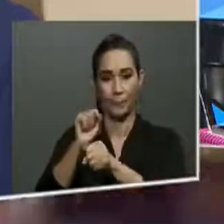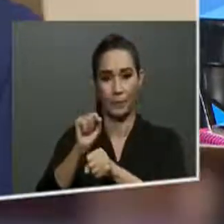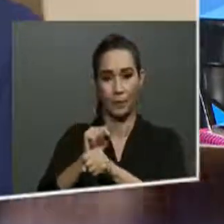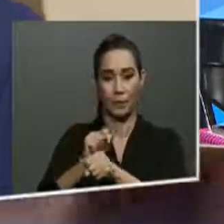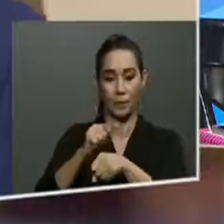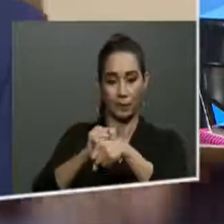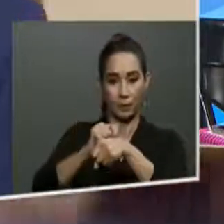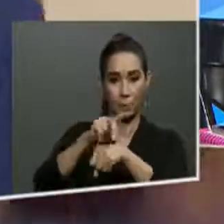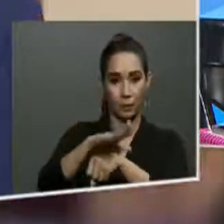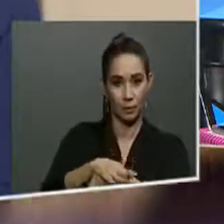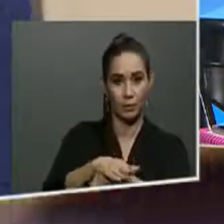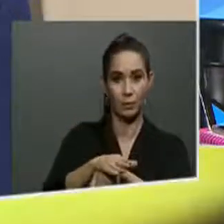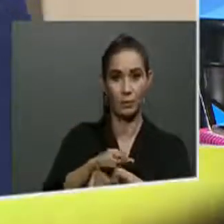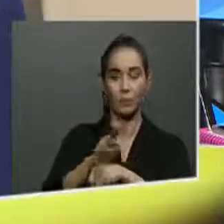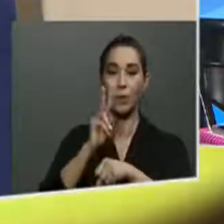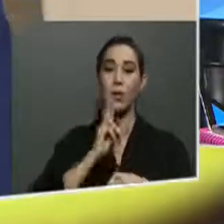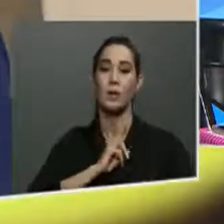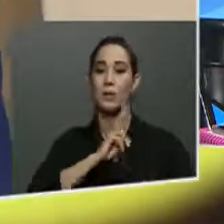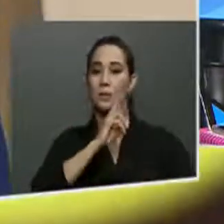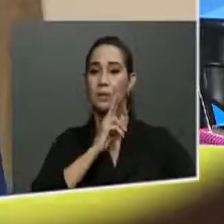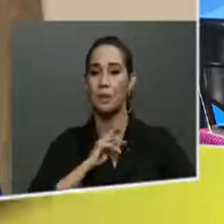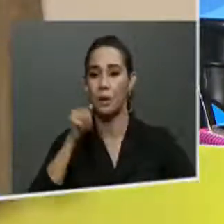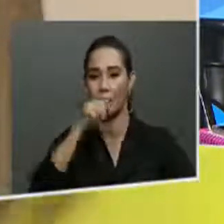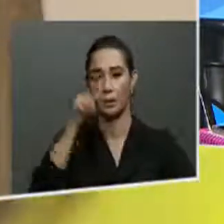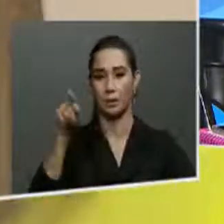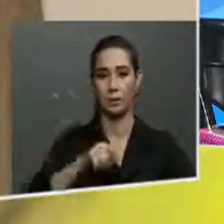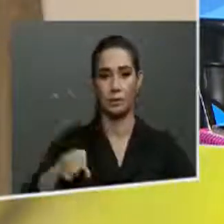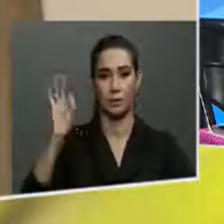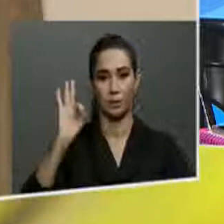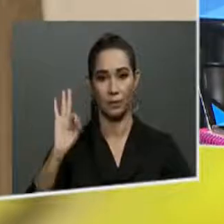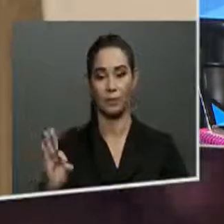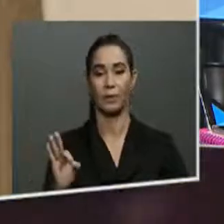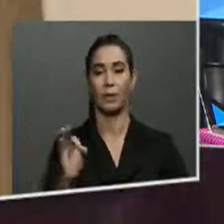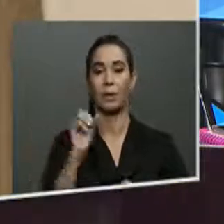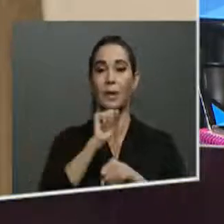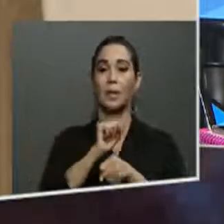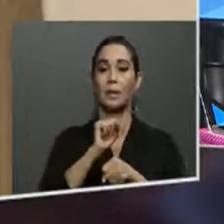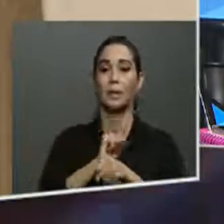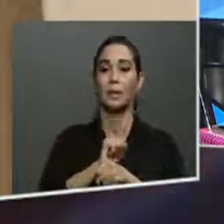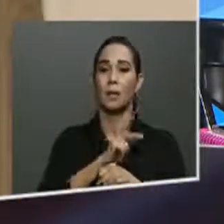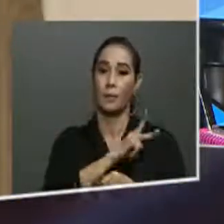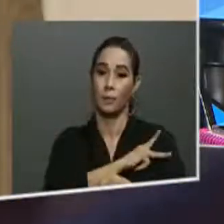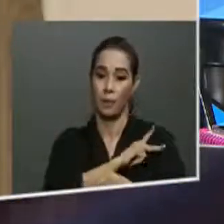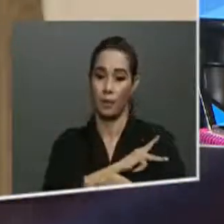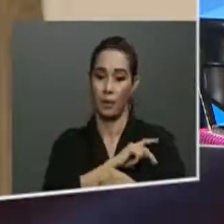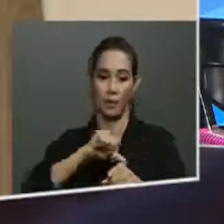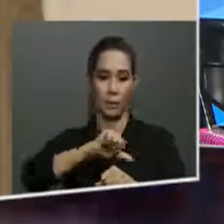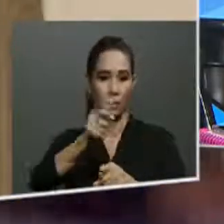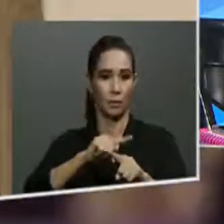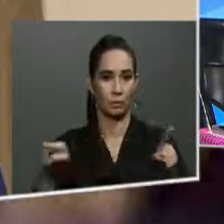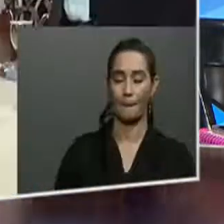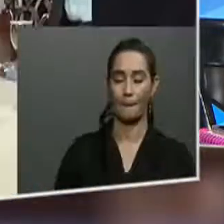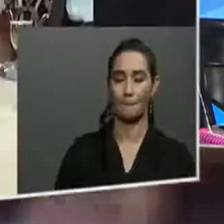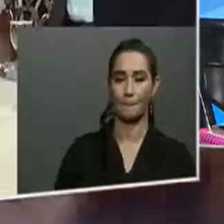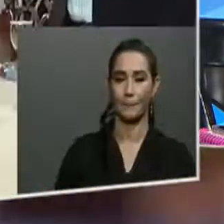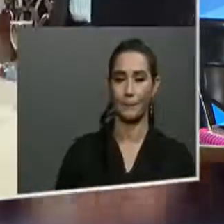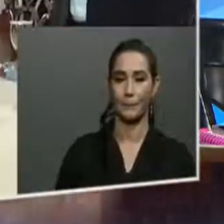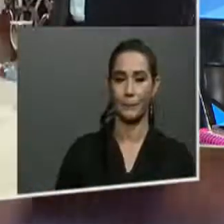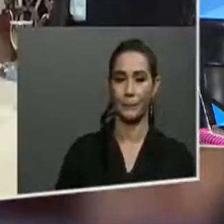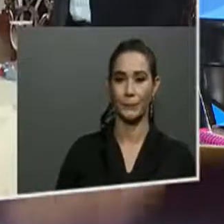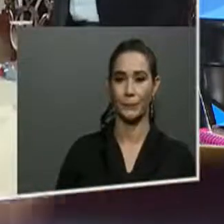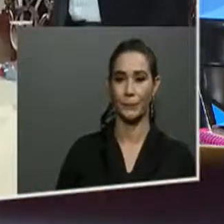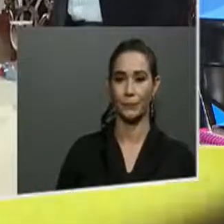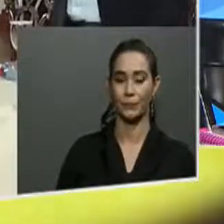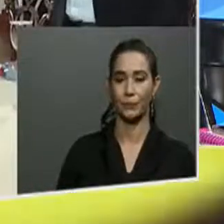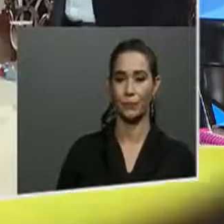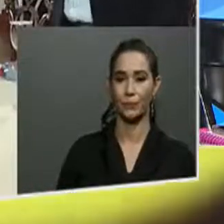frente a ese panorama el acto de justicia que lleva a cabo el presidente luís abinader creo que es es un